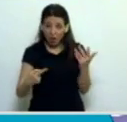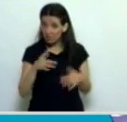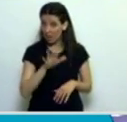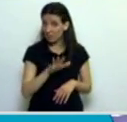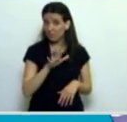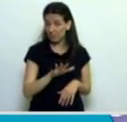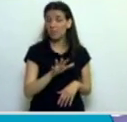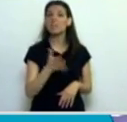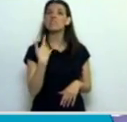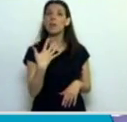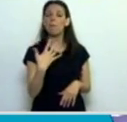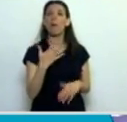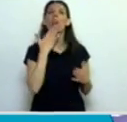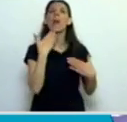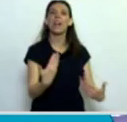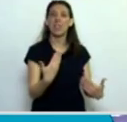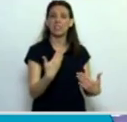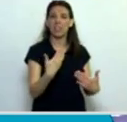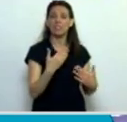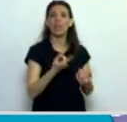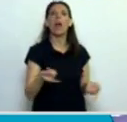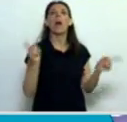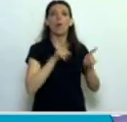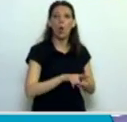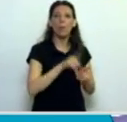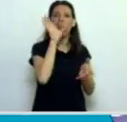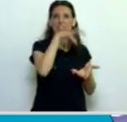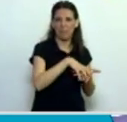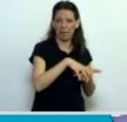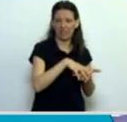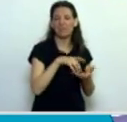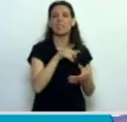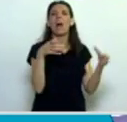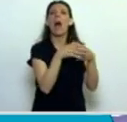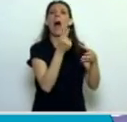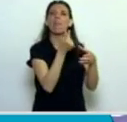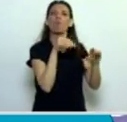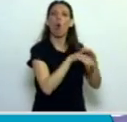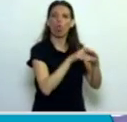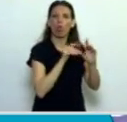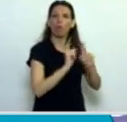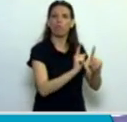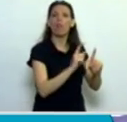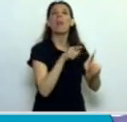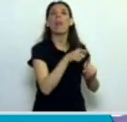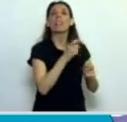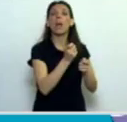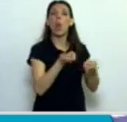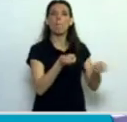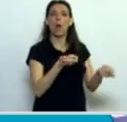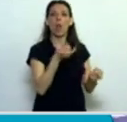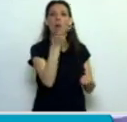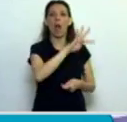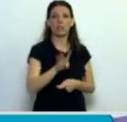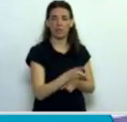la estatización del sistema y la creación del Fondo de Garantía de Sustentabilidad administrado por la ANSES.